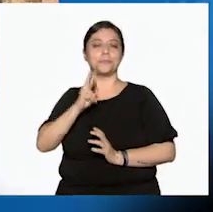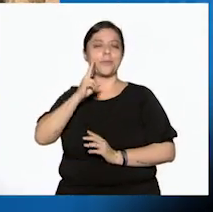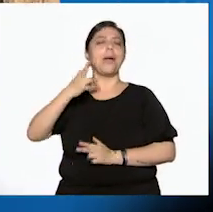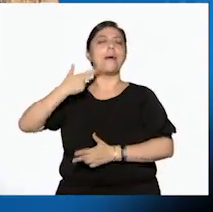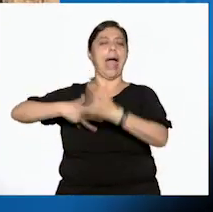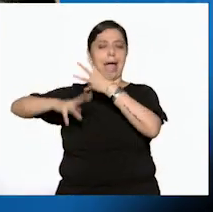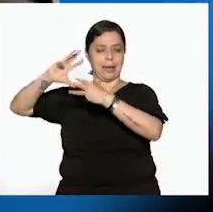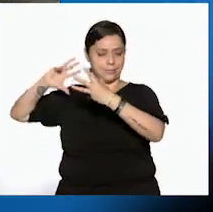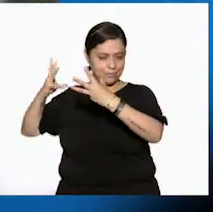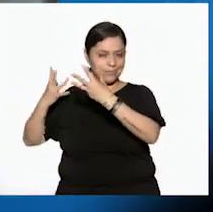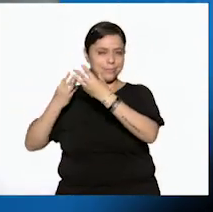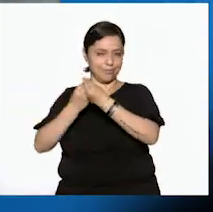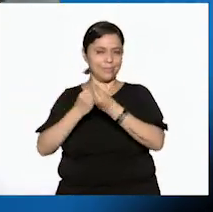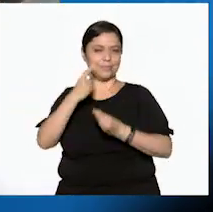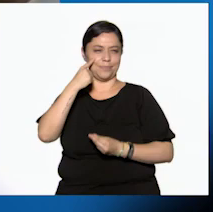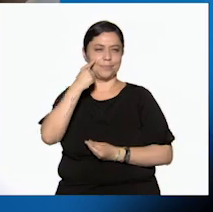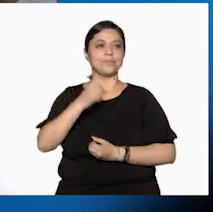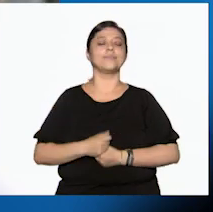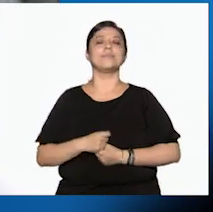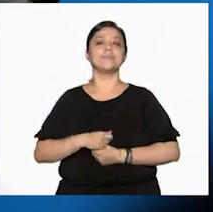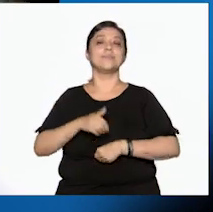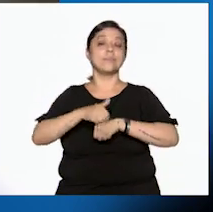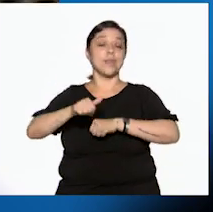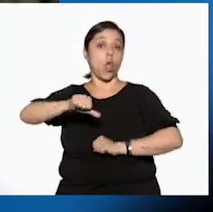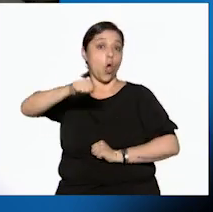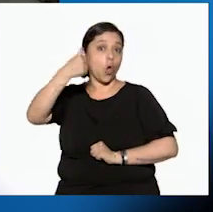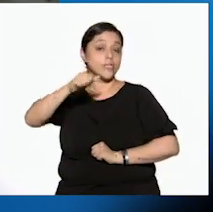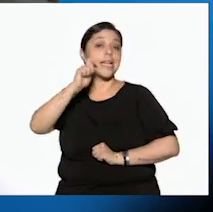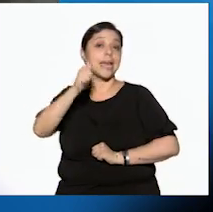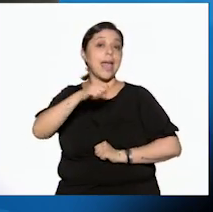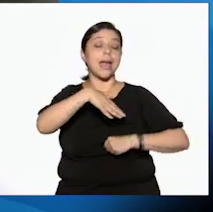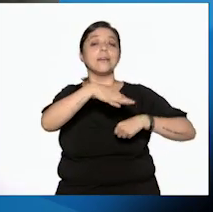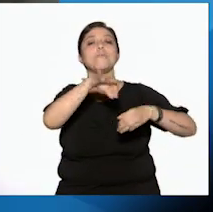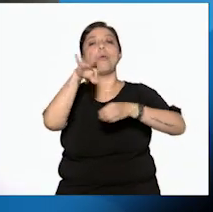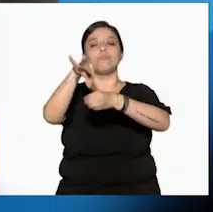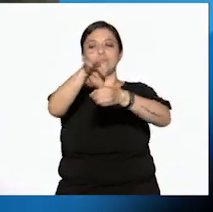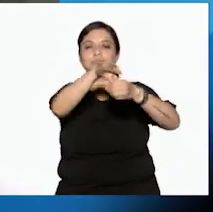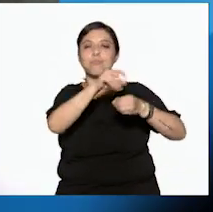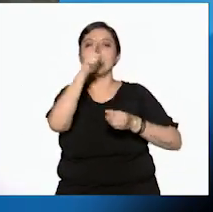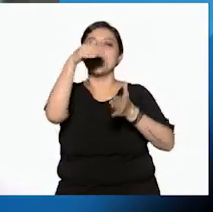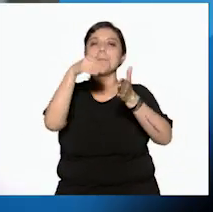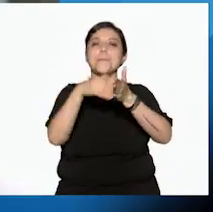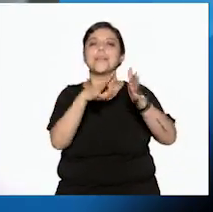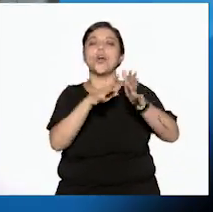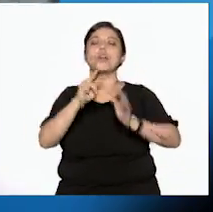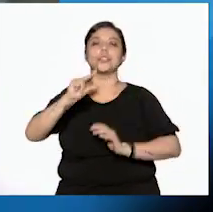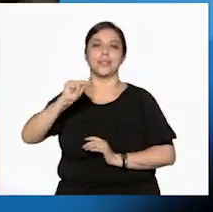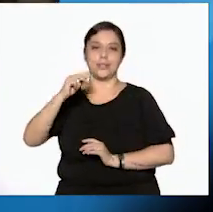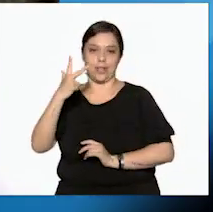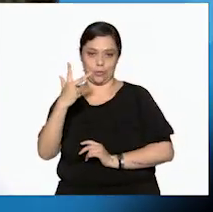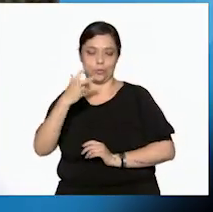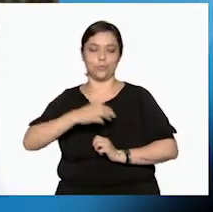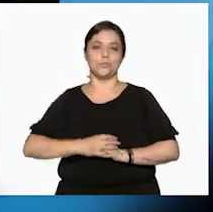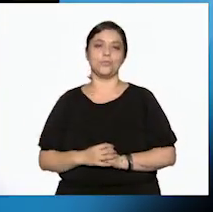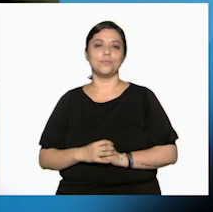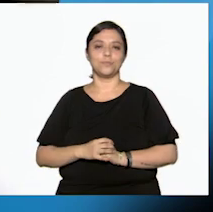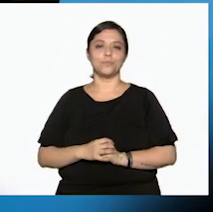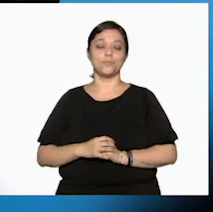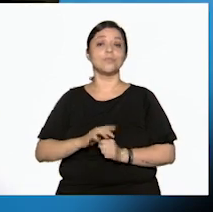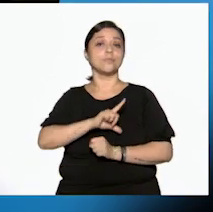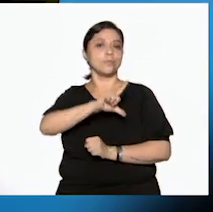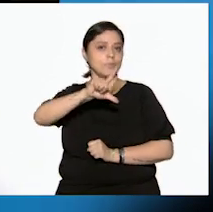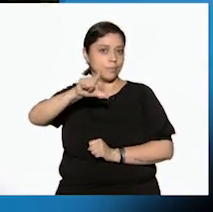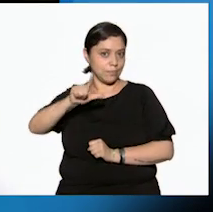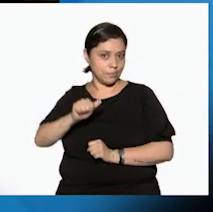recuento. En la posición número 11, las elecciones de 1988. Le